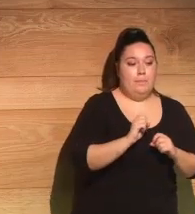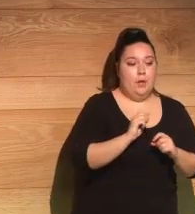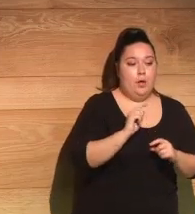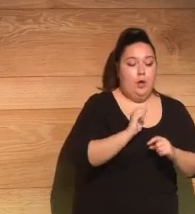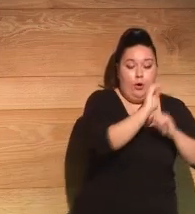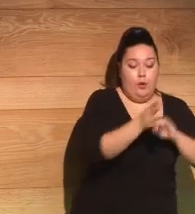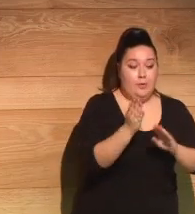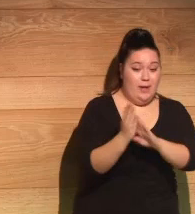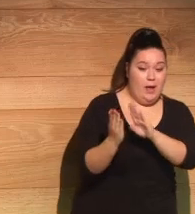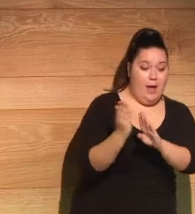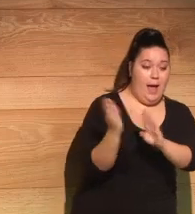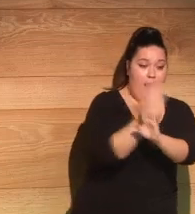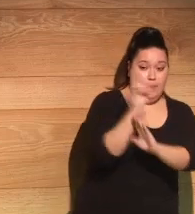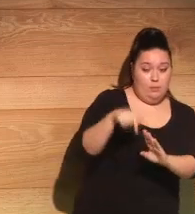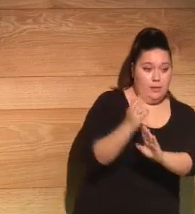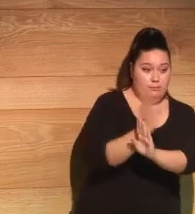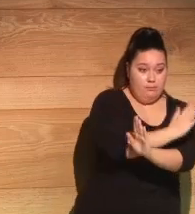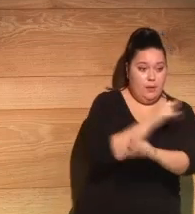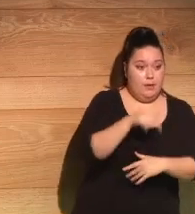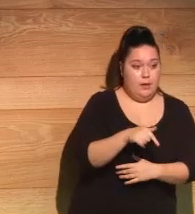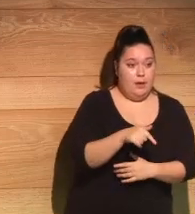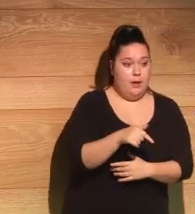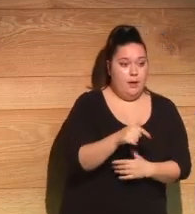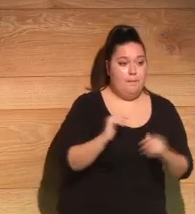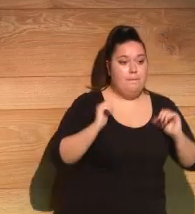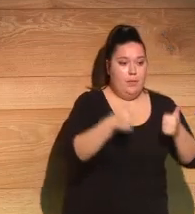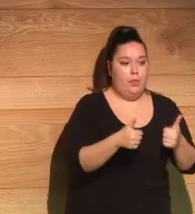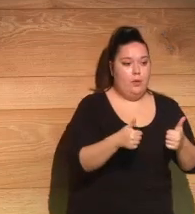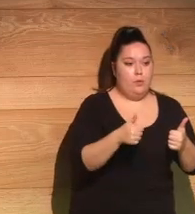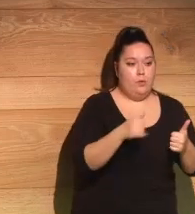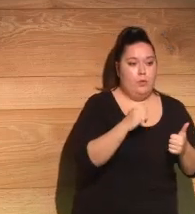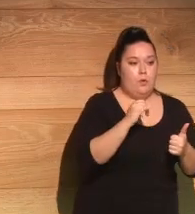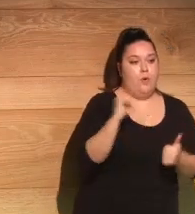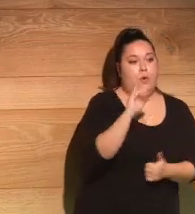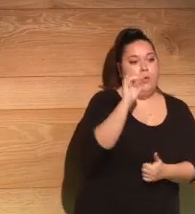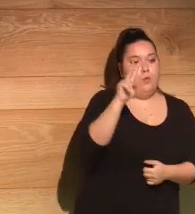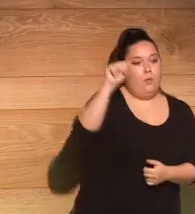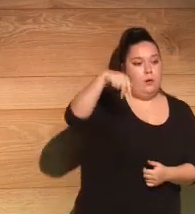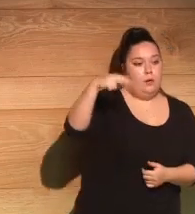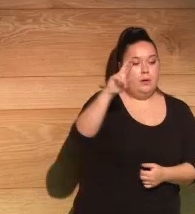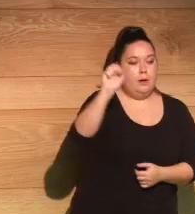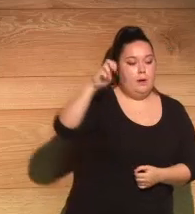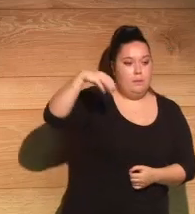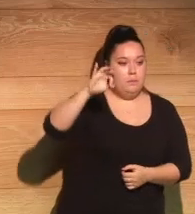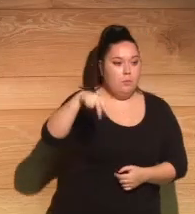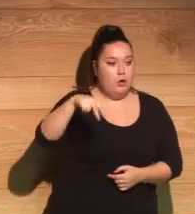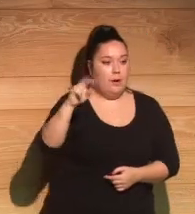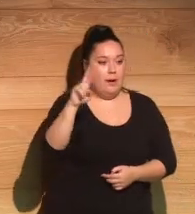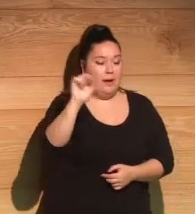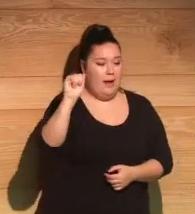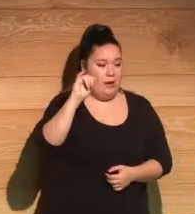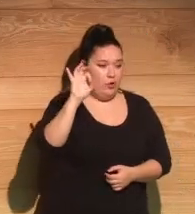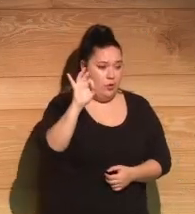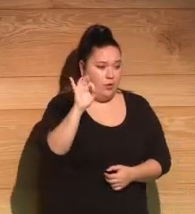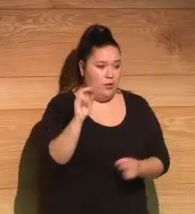estados, cuando empezó el asunto, como el caso de Juan Ramón Rayo, abogaban por una especie de estado totalitario, prácticamente ni la Unión Soviética,